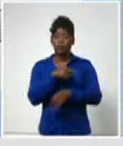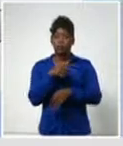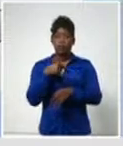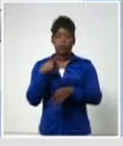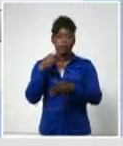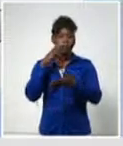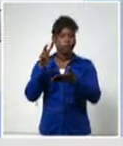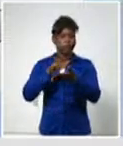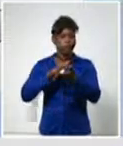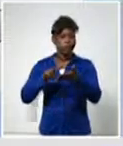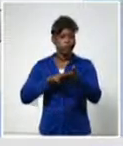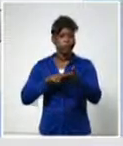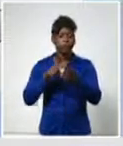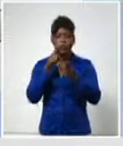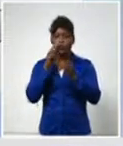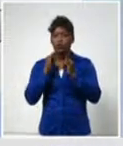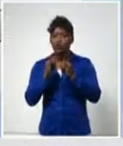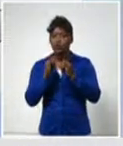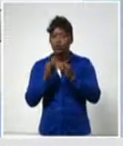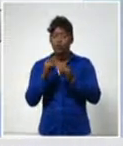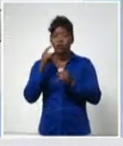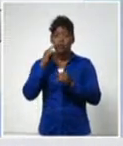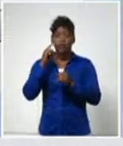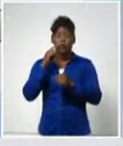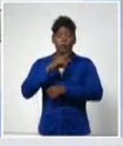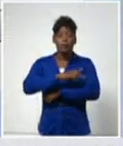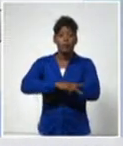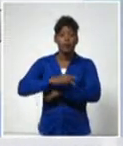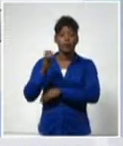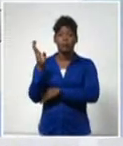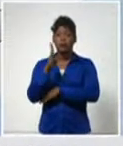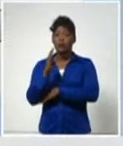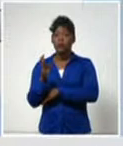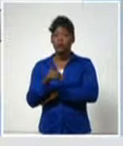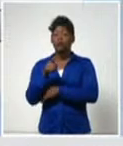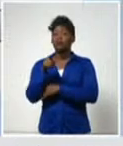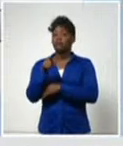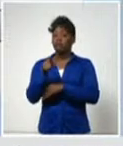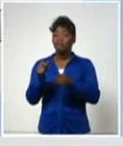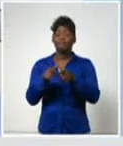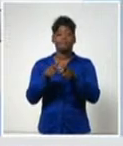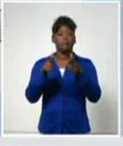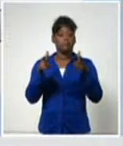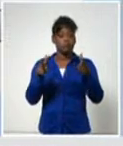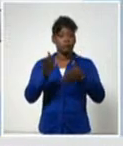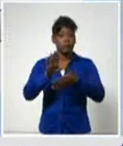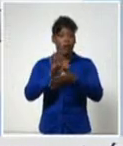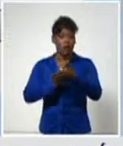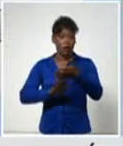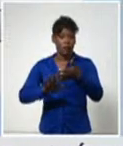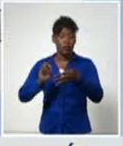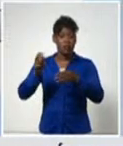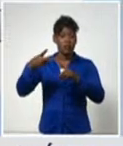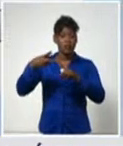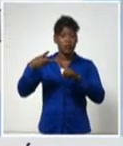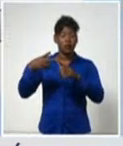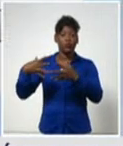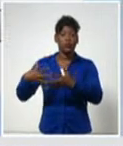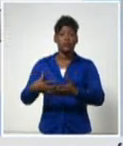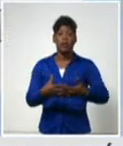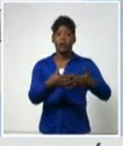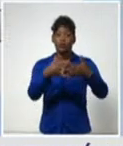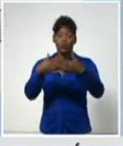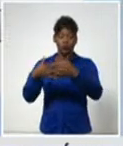que Brasil sigue siendo el epicentro de la enfermedad en la región de las Américas, seguido de Estados Unidos. La cantidad de